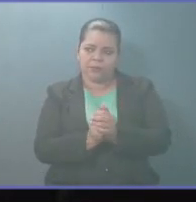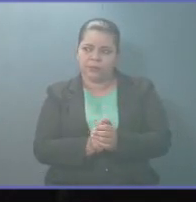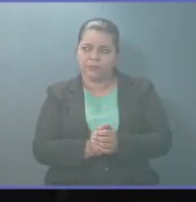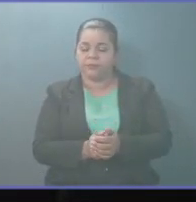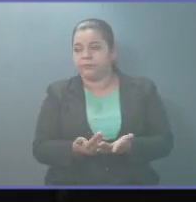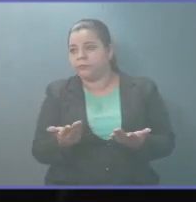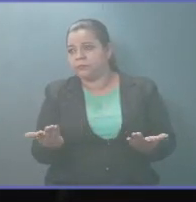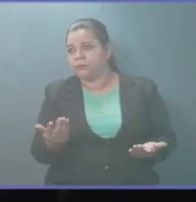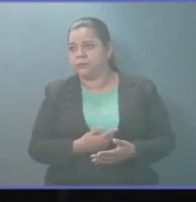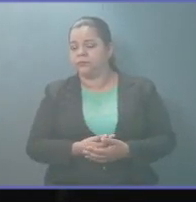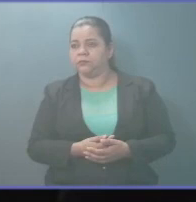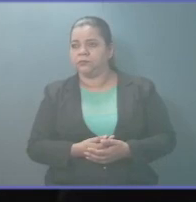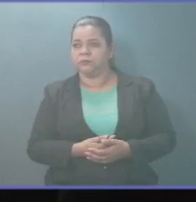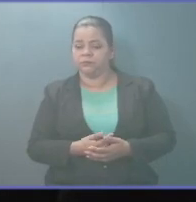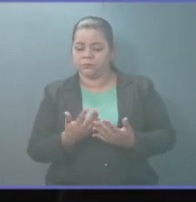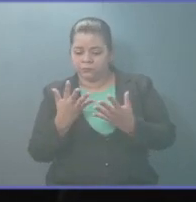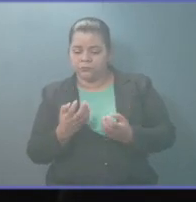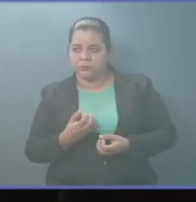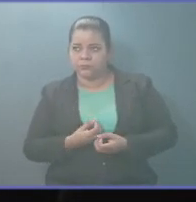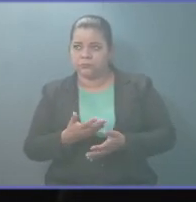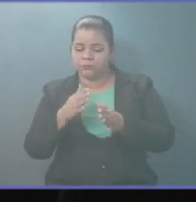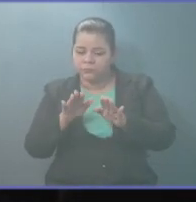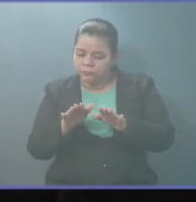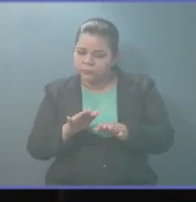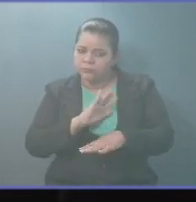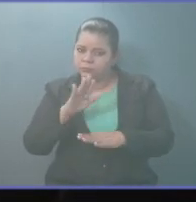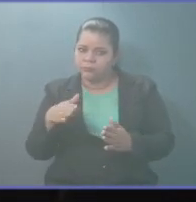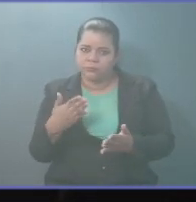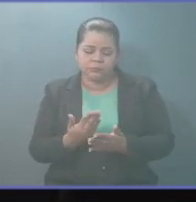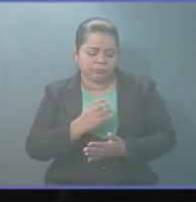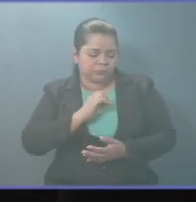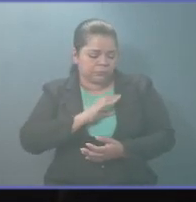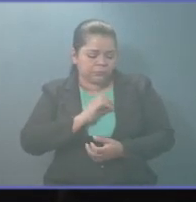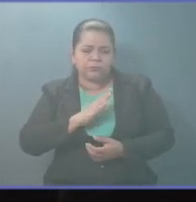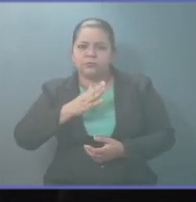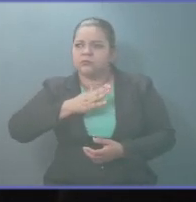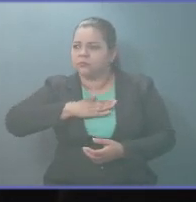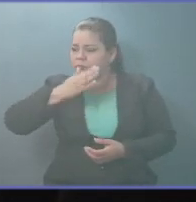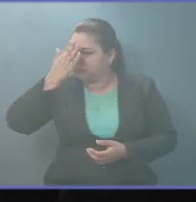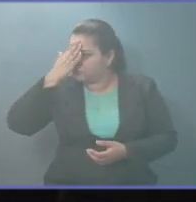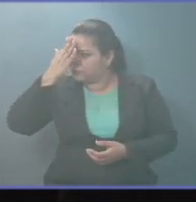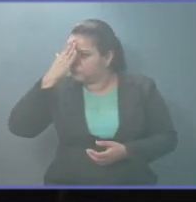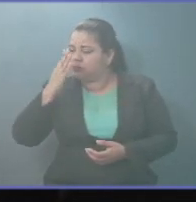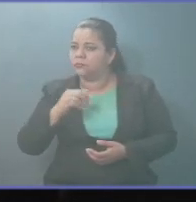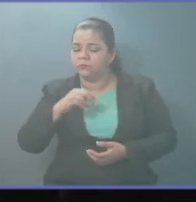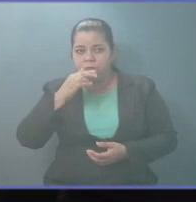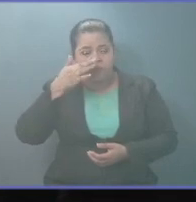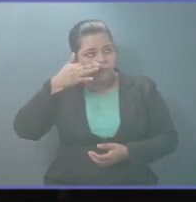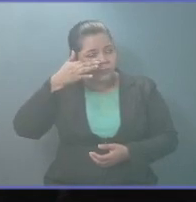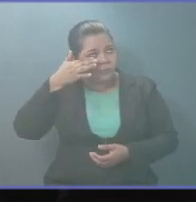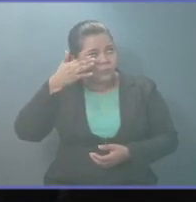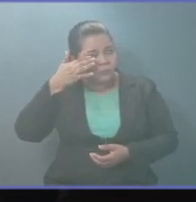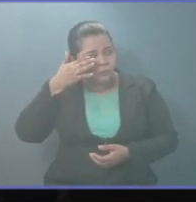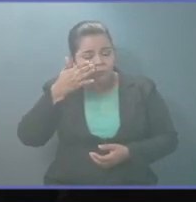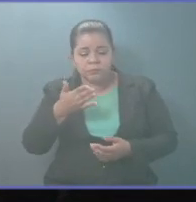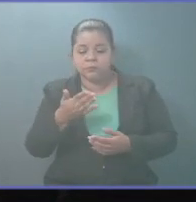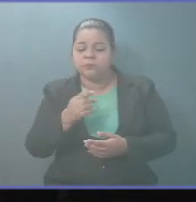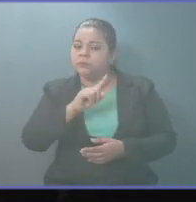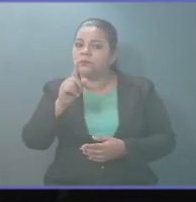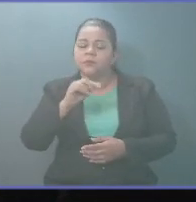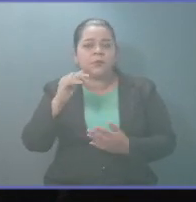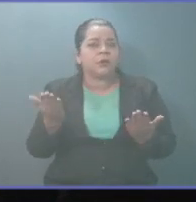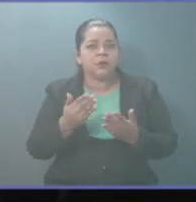un reconocimiento expreso en las observaciones que nos comparte,